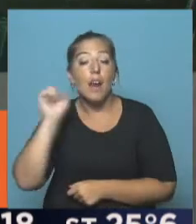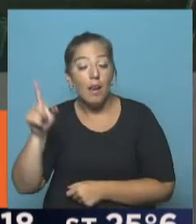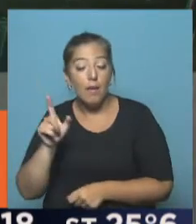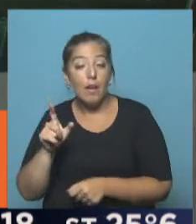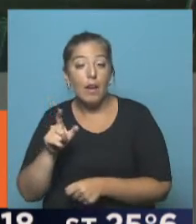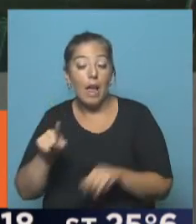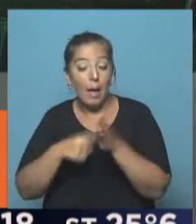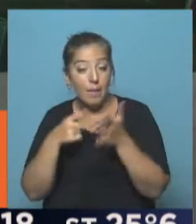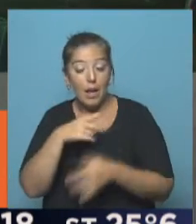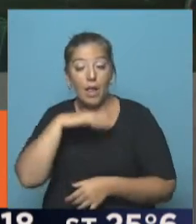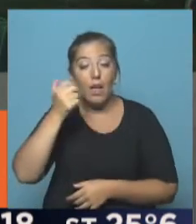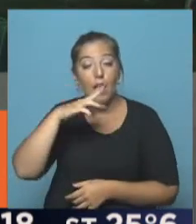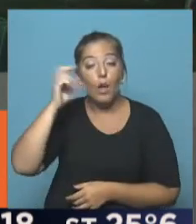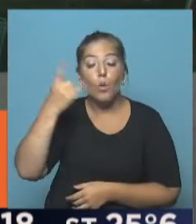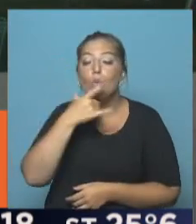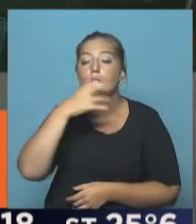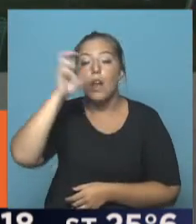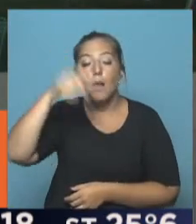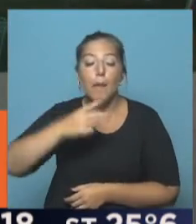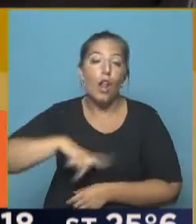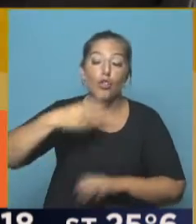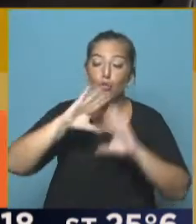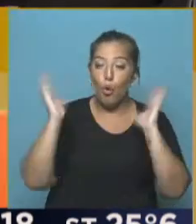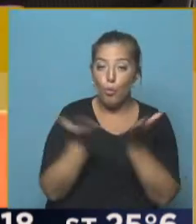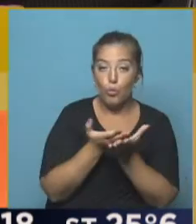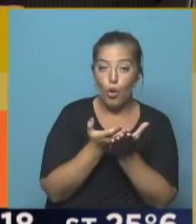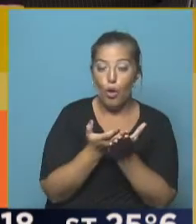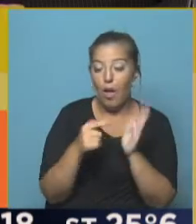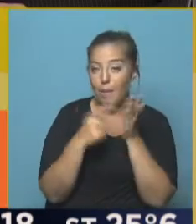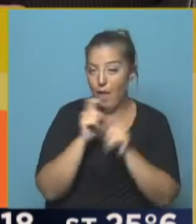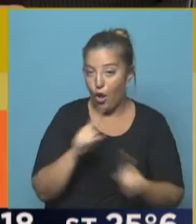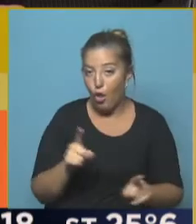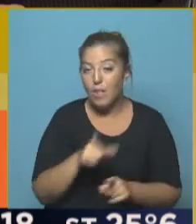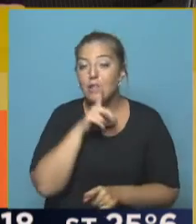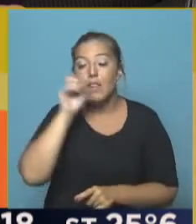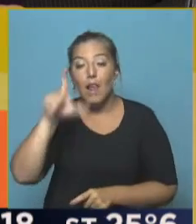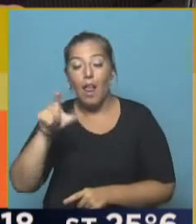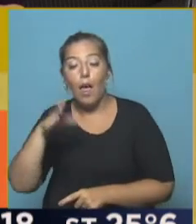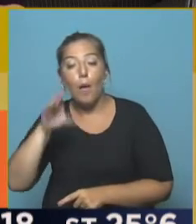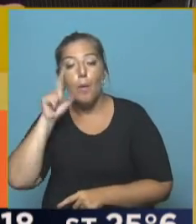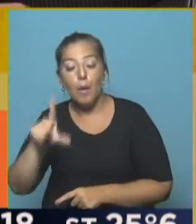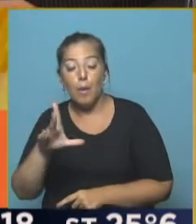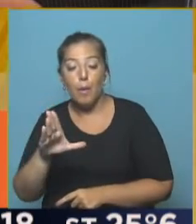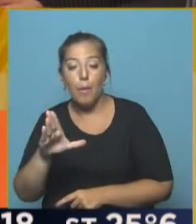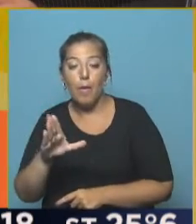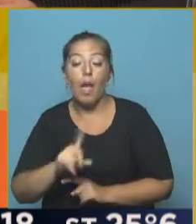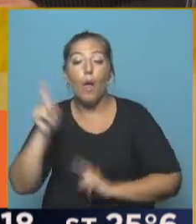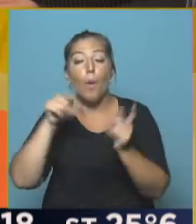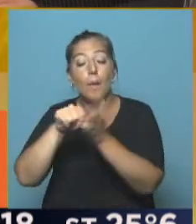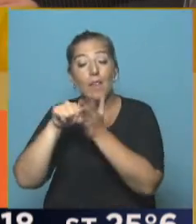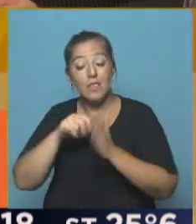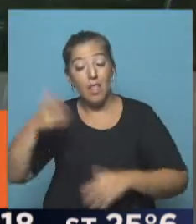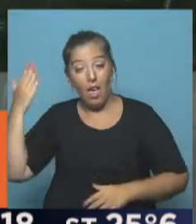Para el resto del planeta, la capital de Israel no es Jerusalén, es Tel Aviv. Inclusive hubo algunos países que en el